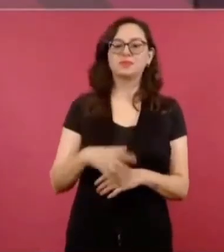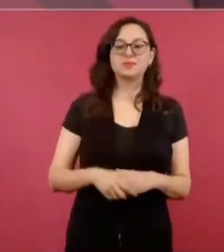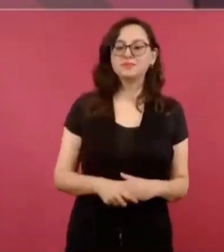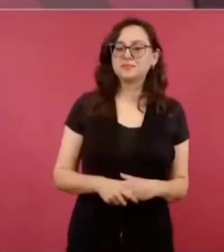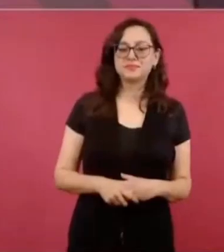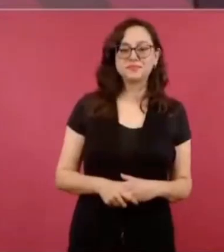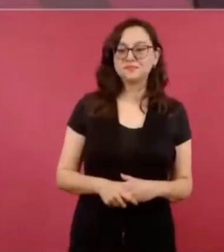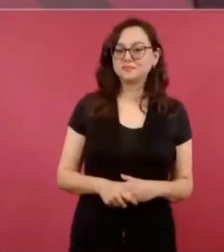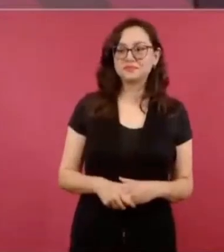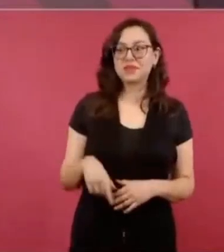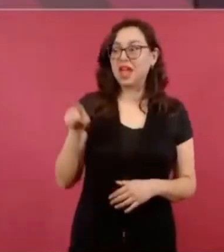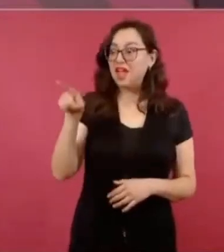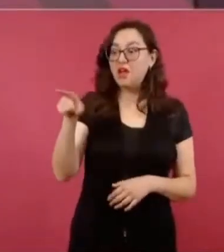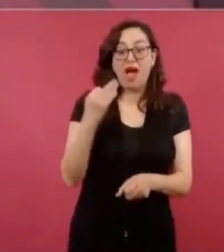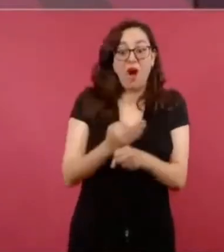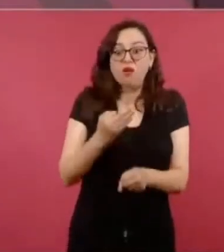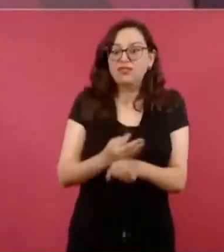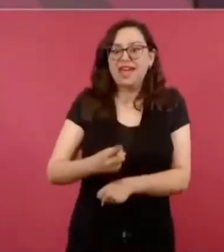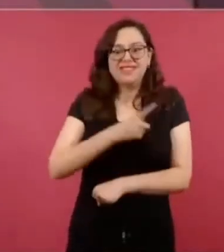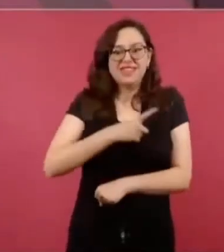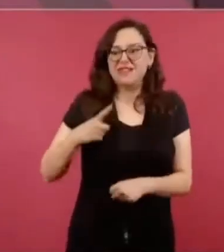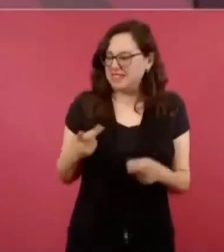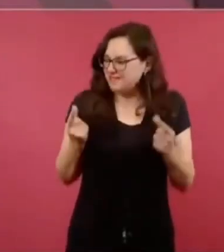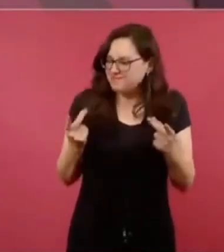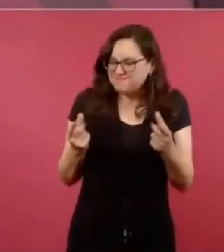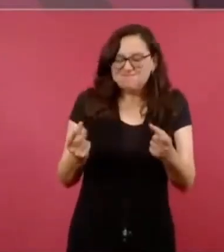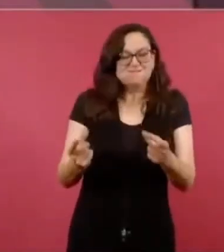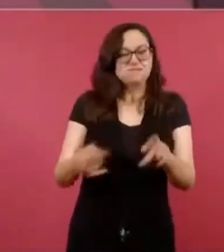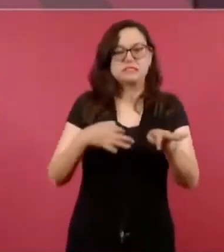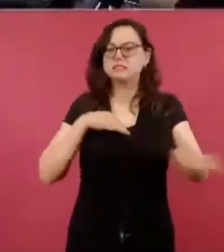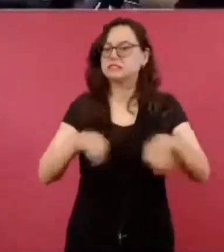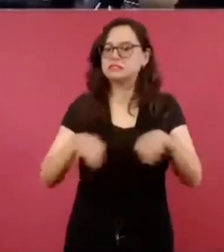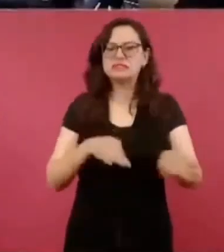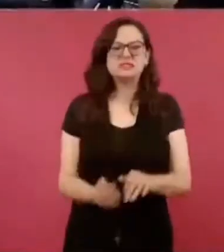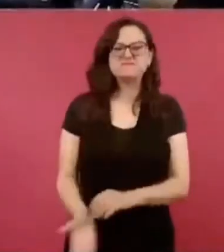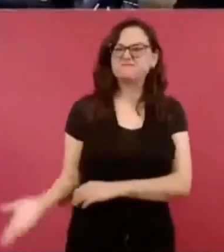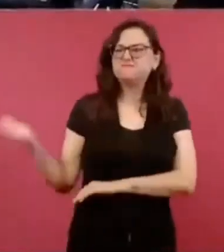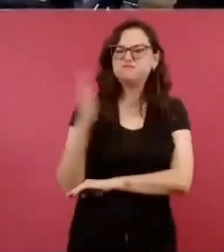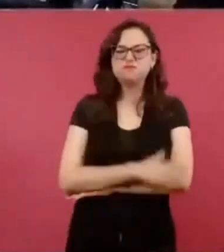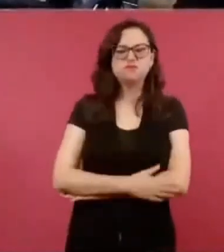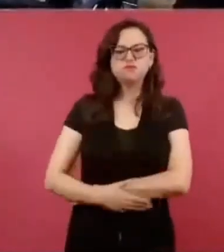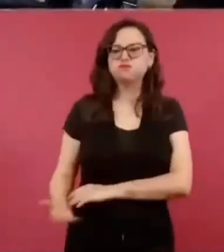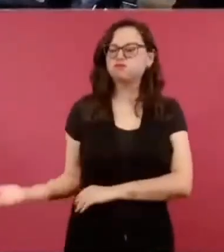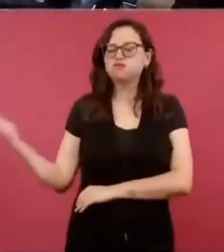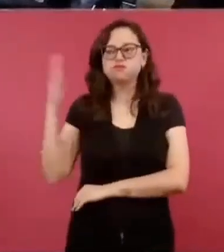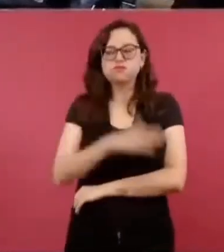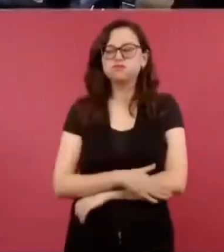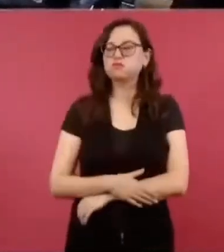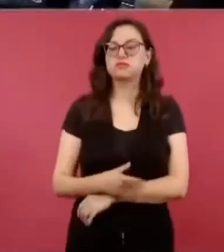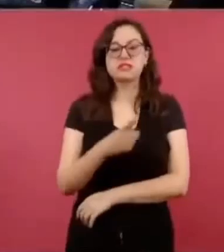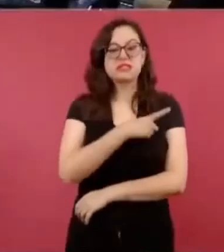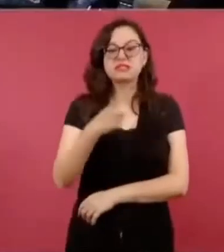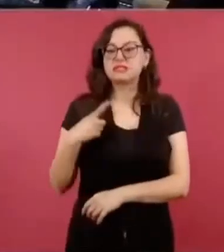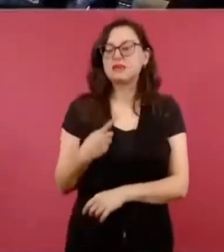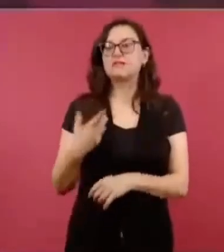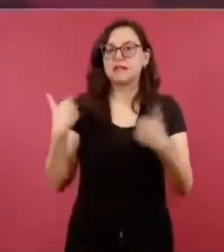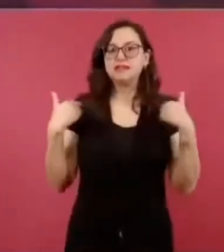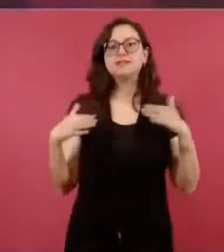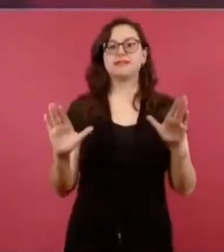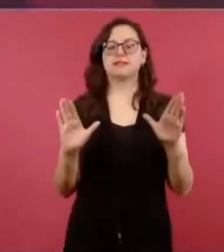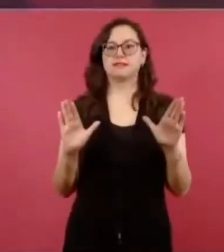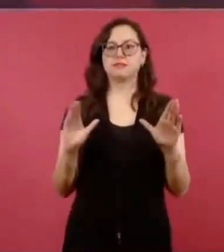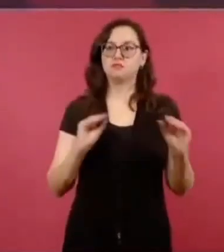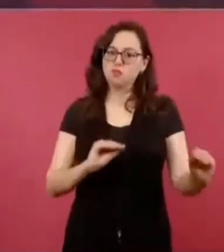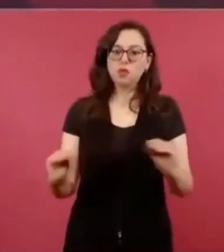Ni el secretario general, ninguno de ellos debe estar así.